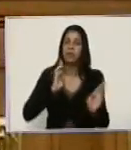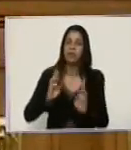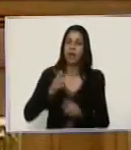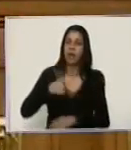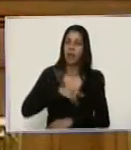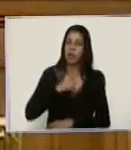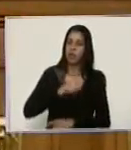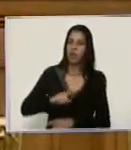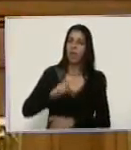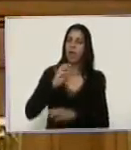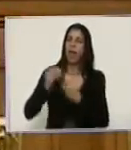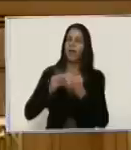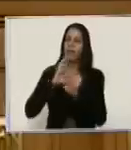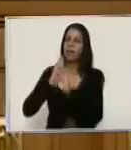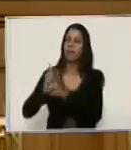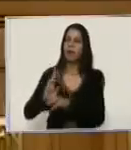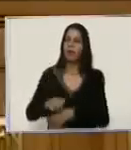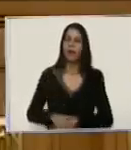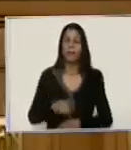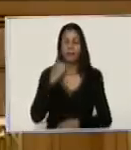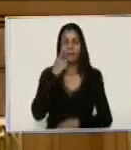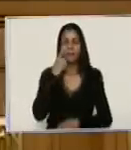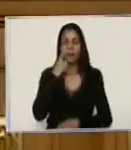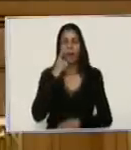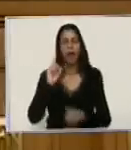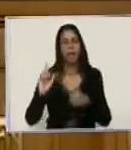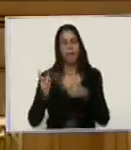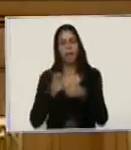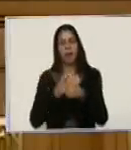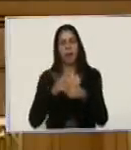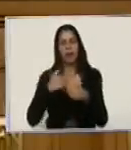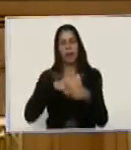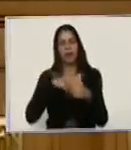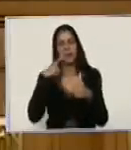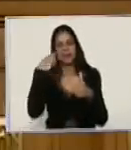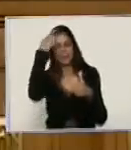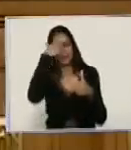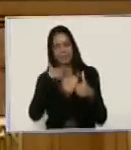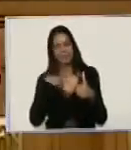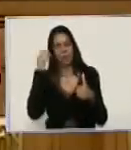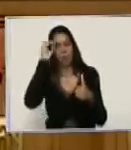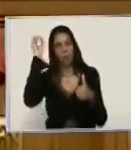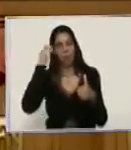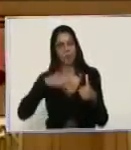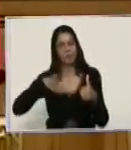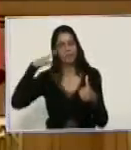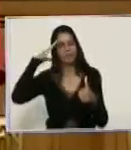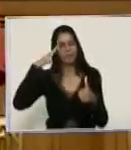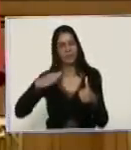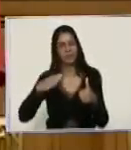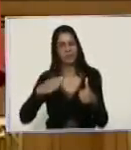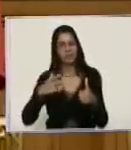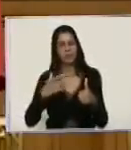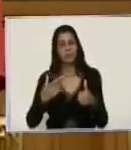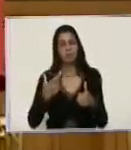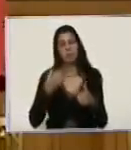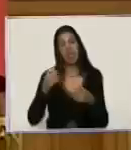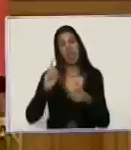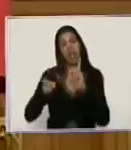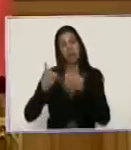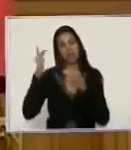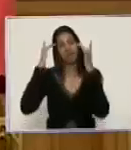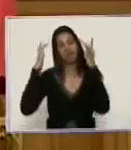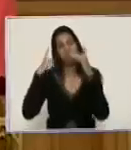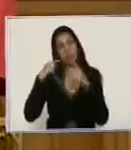dar. Fíjate, primero tenemos que dar, en mi opinión, claro, desde el punto de vista militar, que hay gente que lo maneja mucho mejor que yo. Yo solo puedo aportar